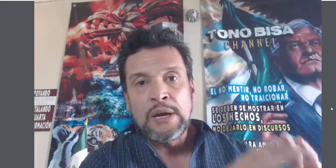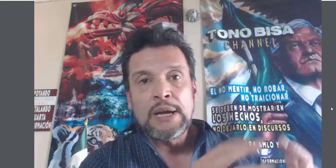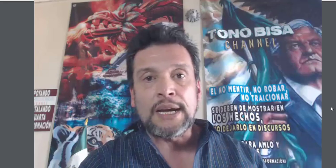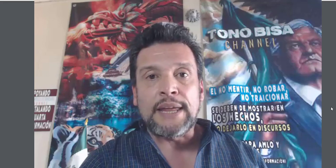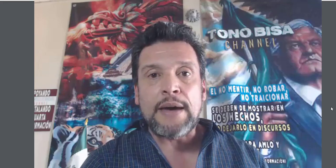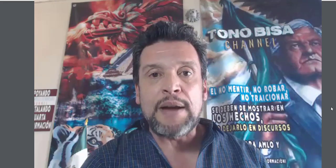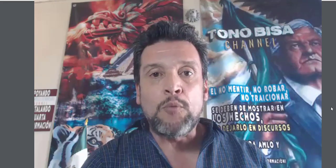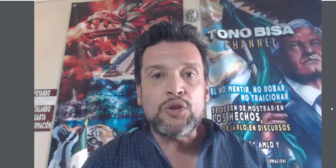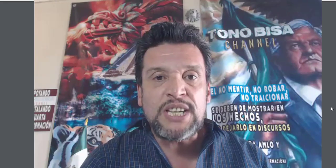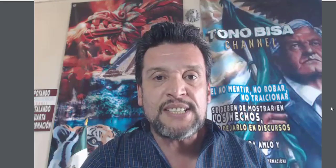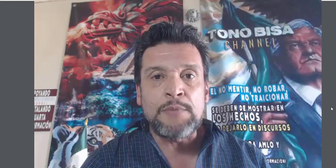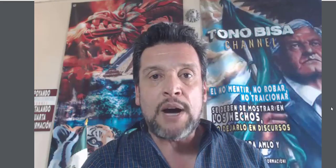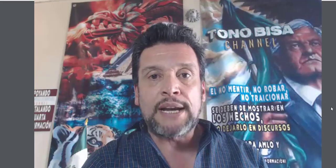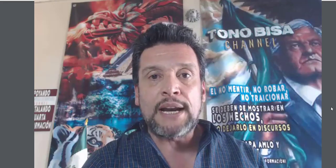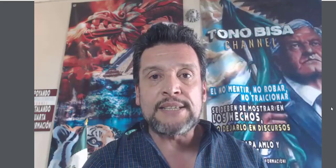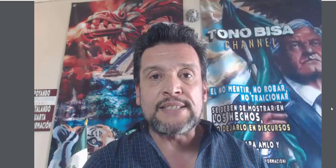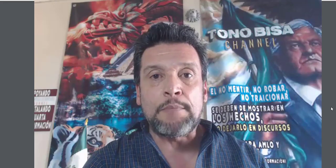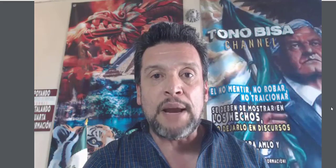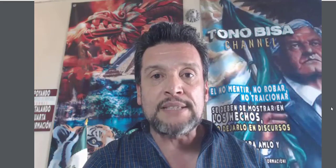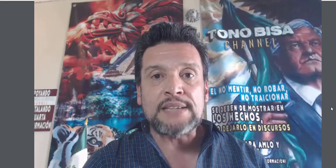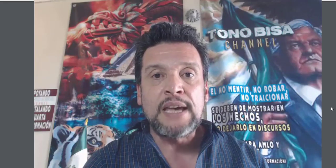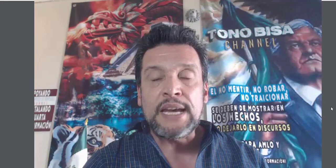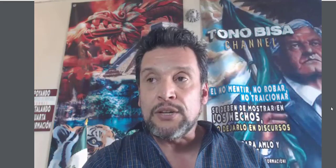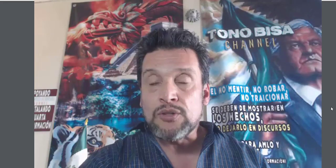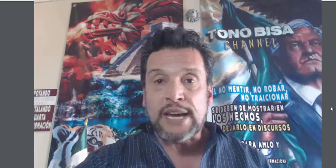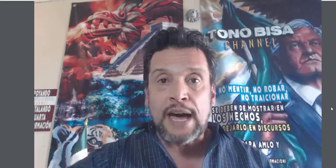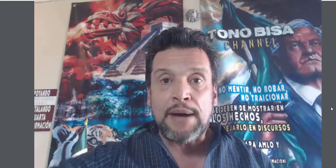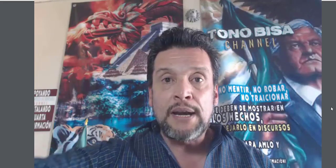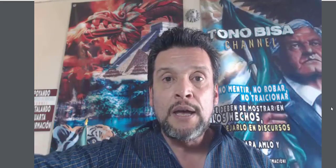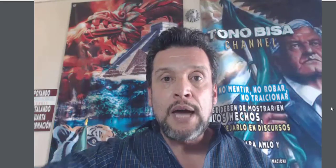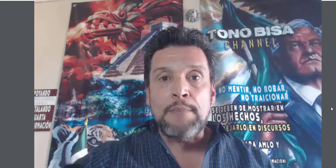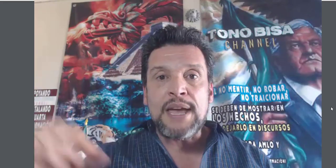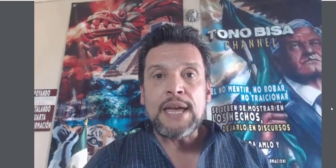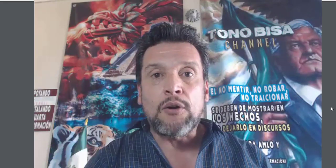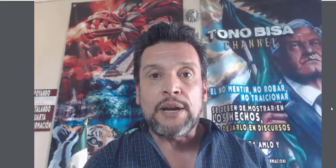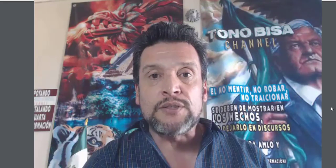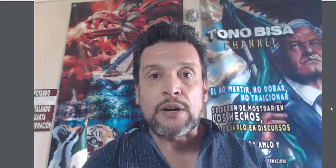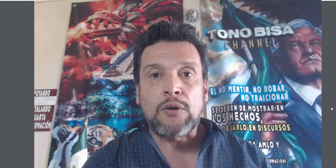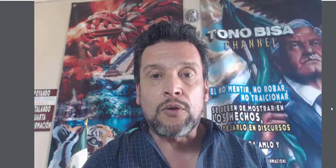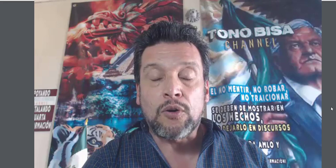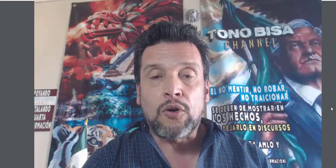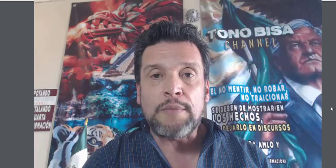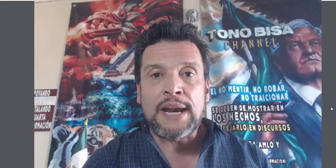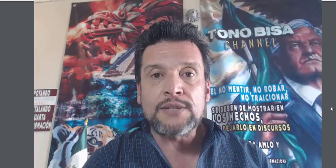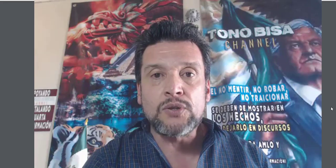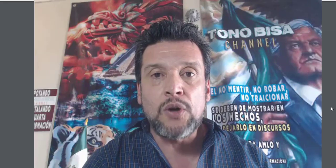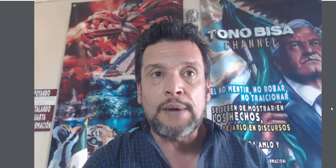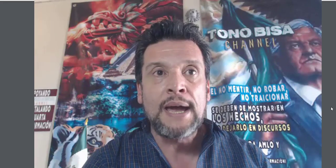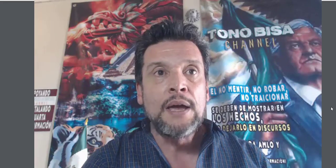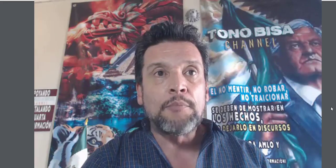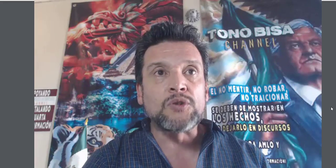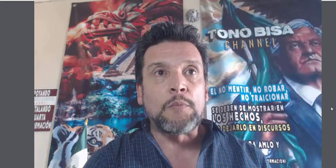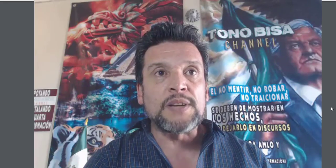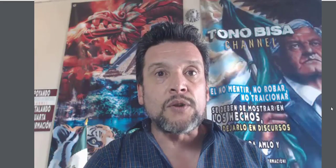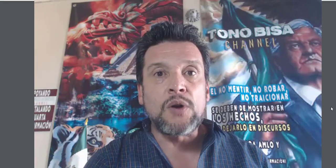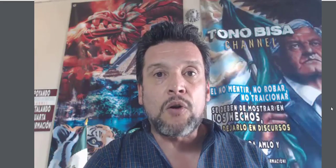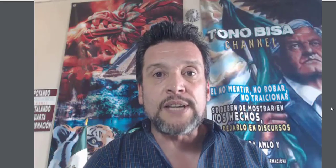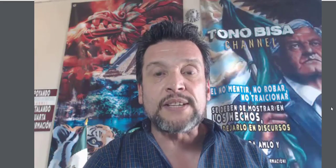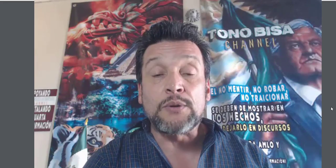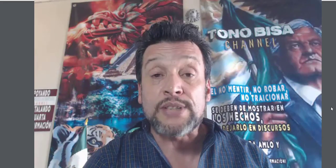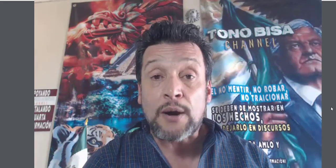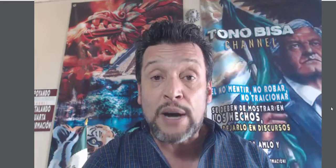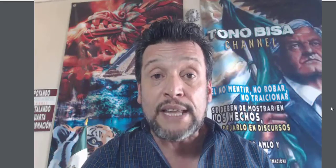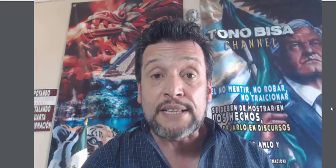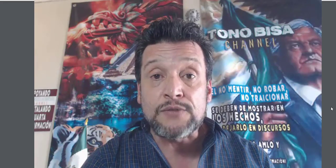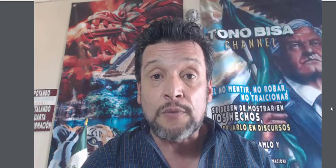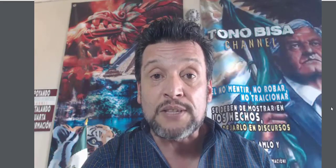que le daban muchísimo a ganar estas empresas y nos dejaban a méxico ya nuestra economía en la zozobra por supuesto son